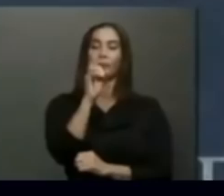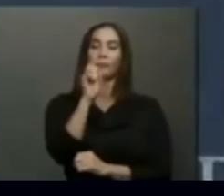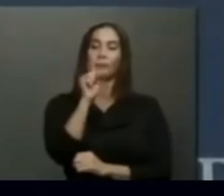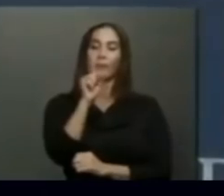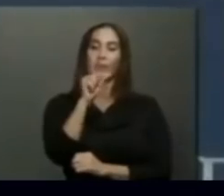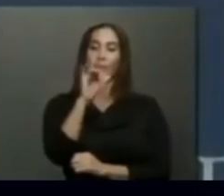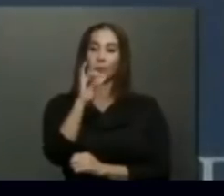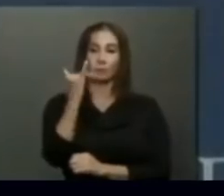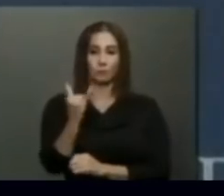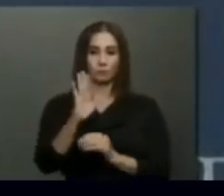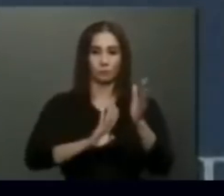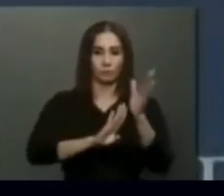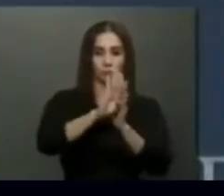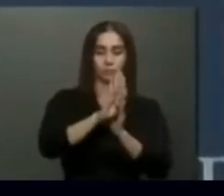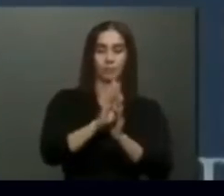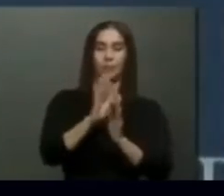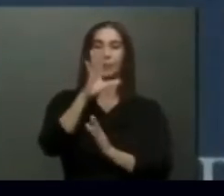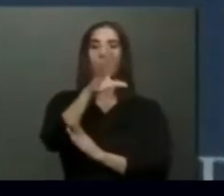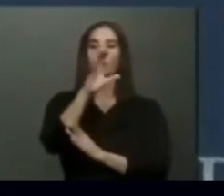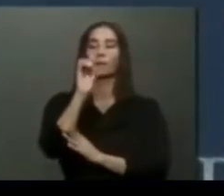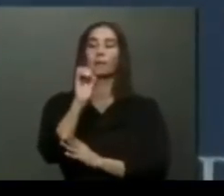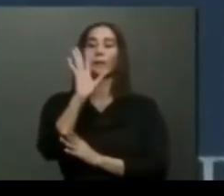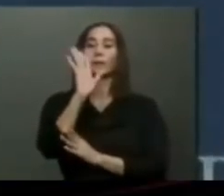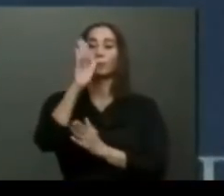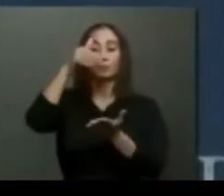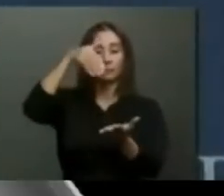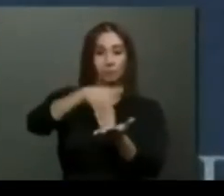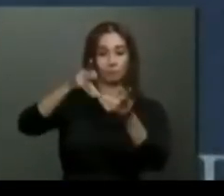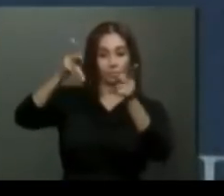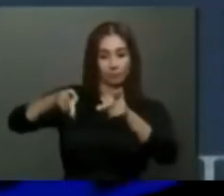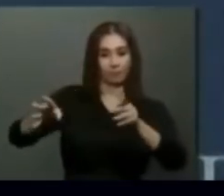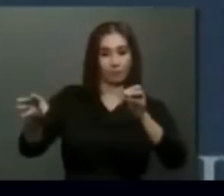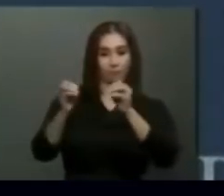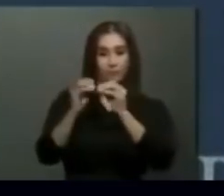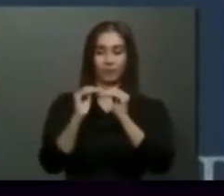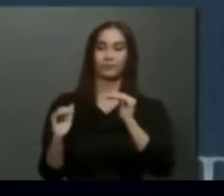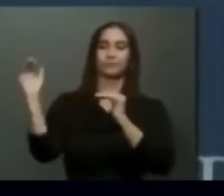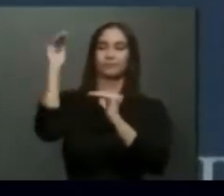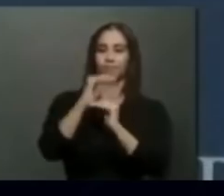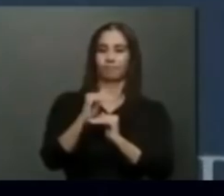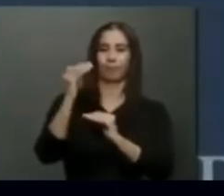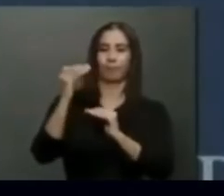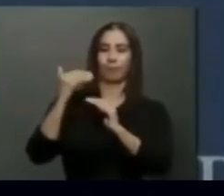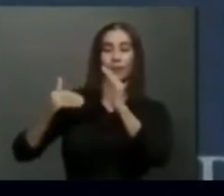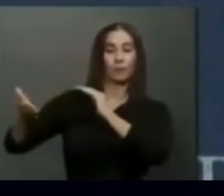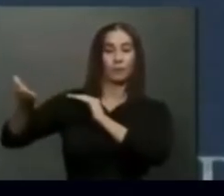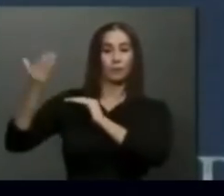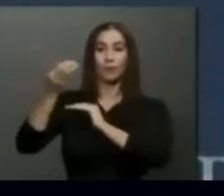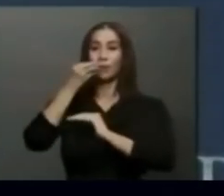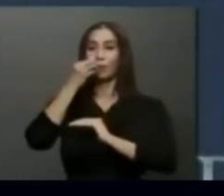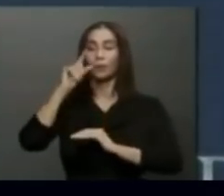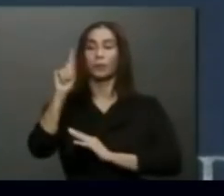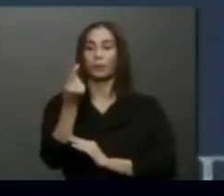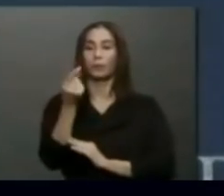Supérate, adicionó 550 mil personas más, elevando la cantidad de la anterior gaveta Comeres Primero